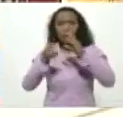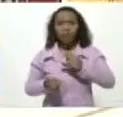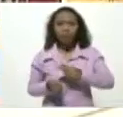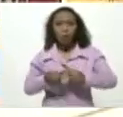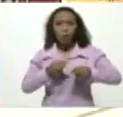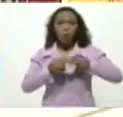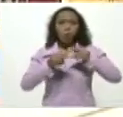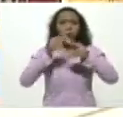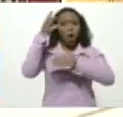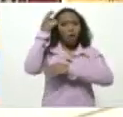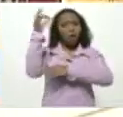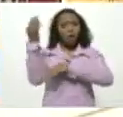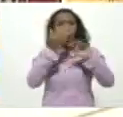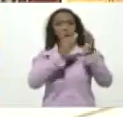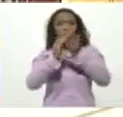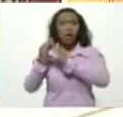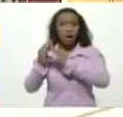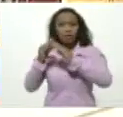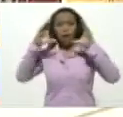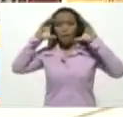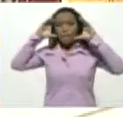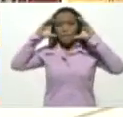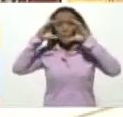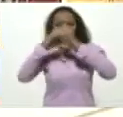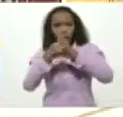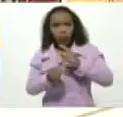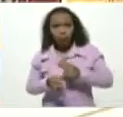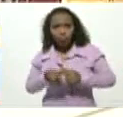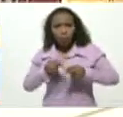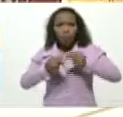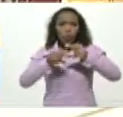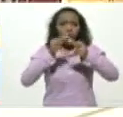consejos comunales. Te concentres en construir